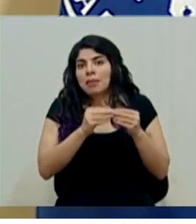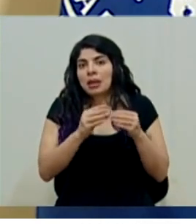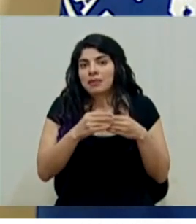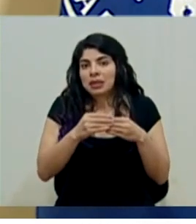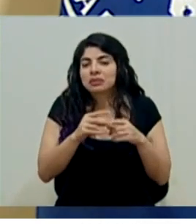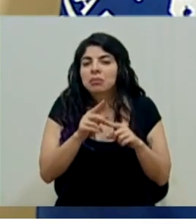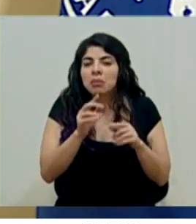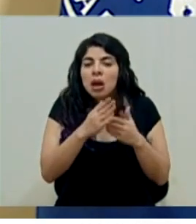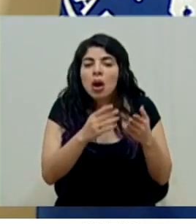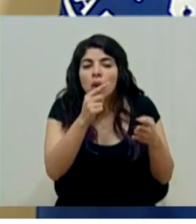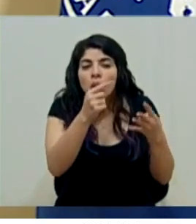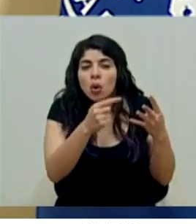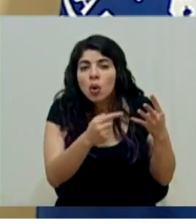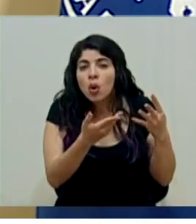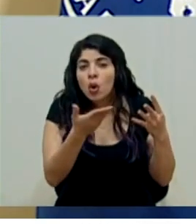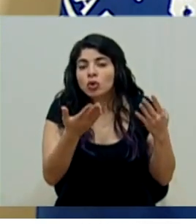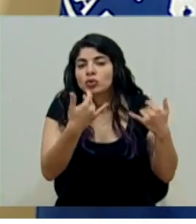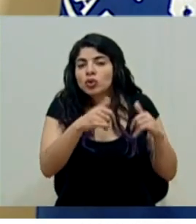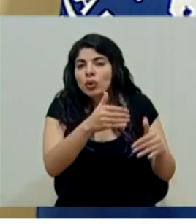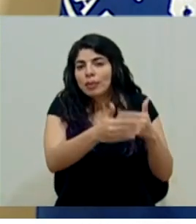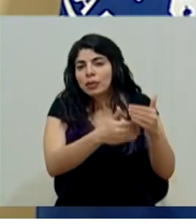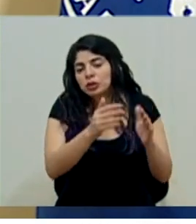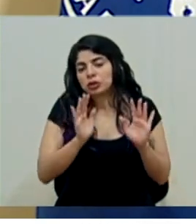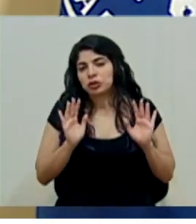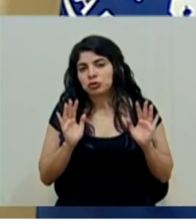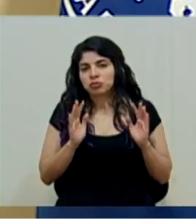bueno, algunas de esas cosas están en construcción.